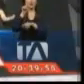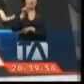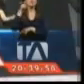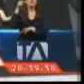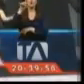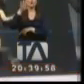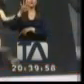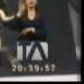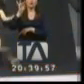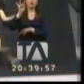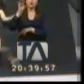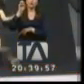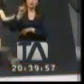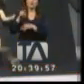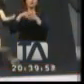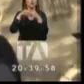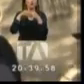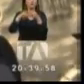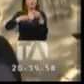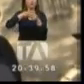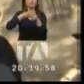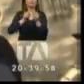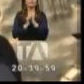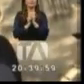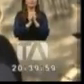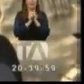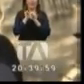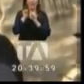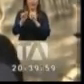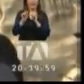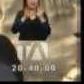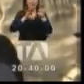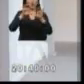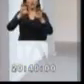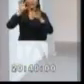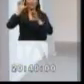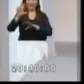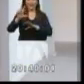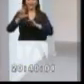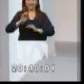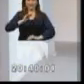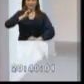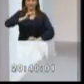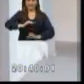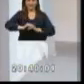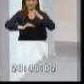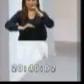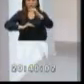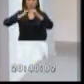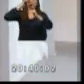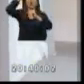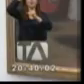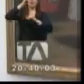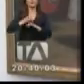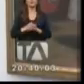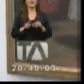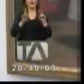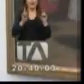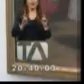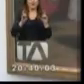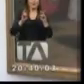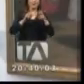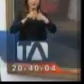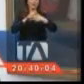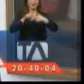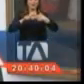$1,480,000. El Museo Nacional de Ecuador está dividido en tres plantas y la exhibición tiene tres ejes temáticos. Son